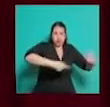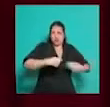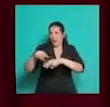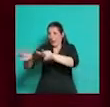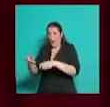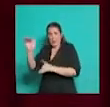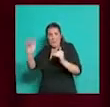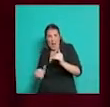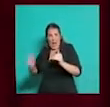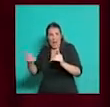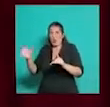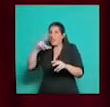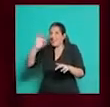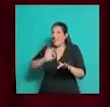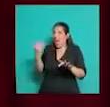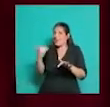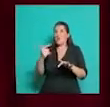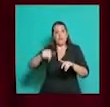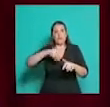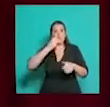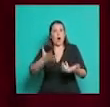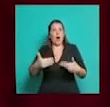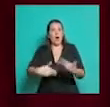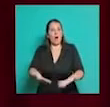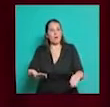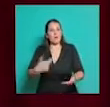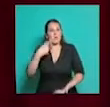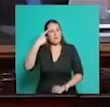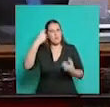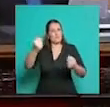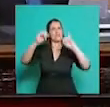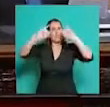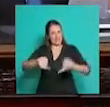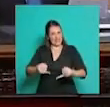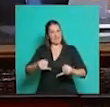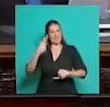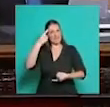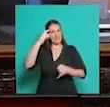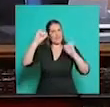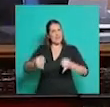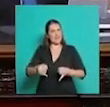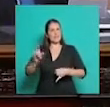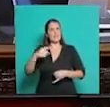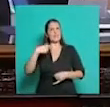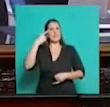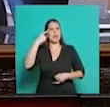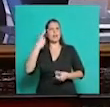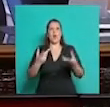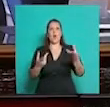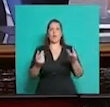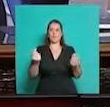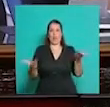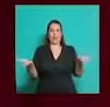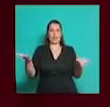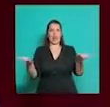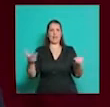lugar a dudas. Digo, entendemos que estamos en un momento complicado, o estuvimos más complicados, digo, en lo económico.